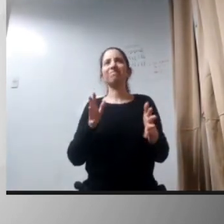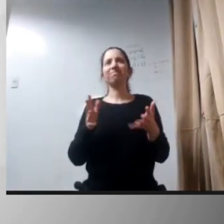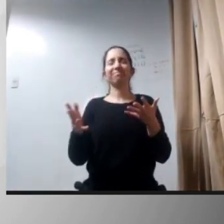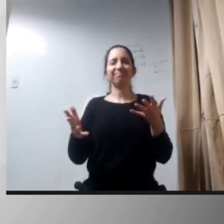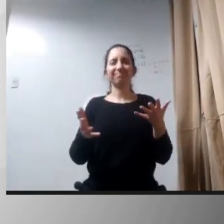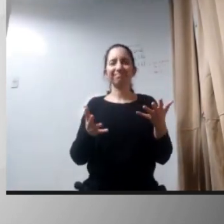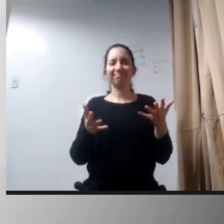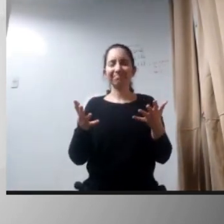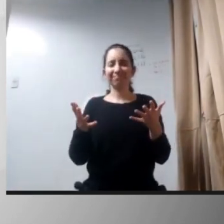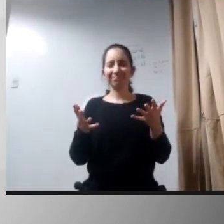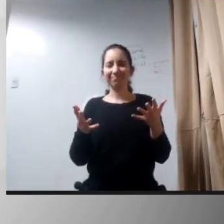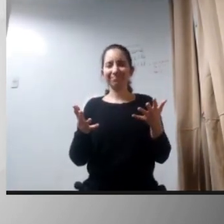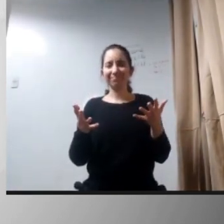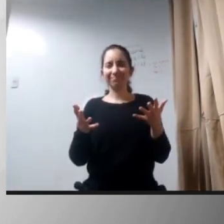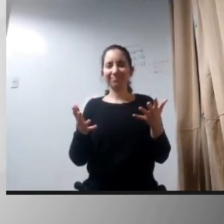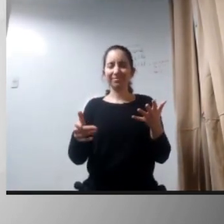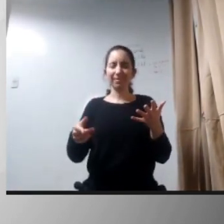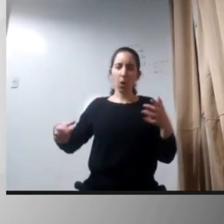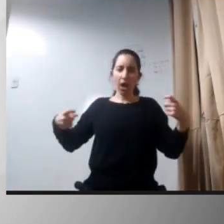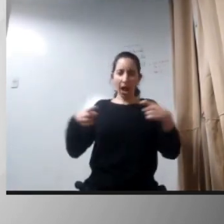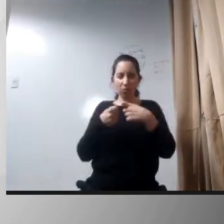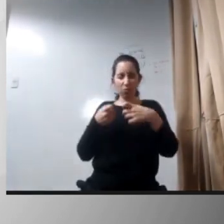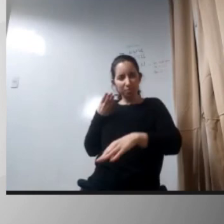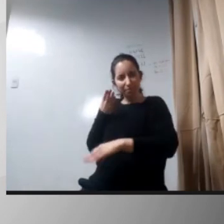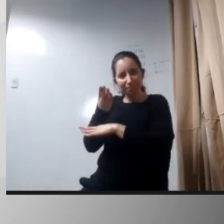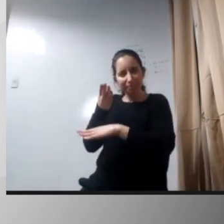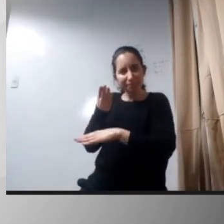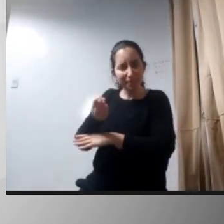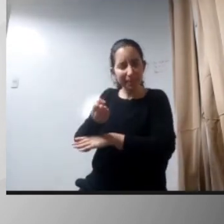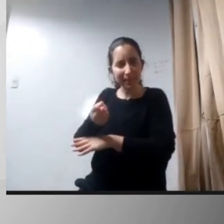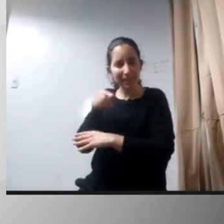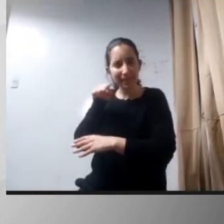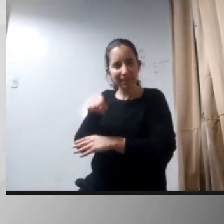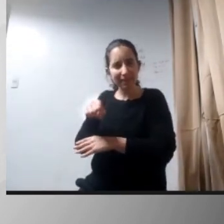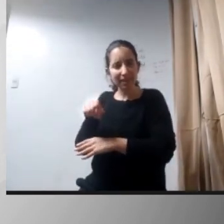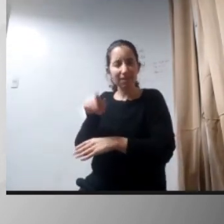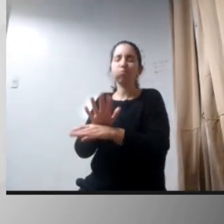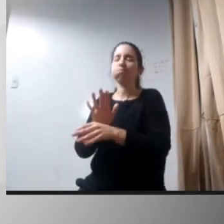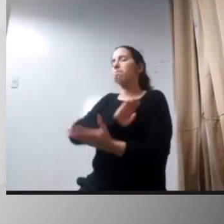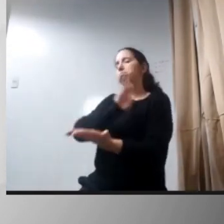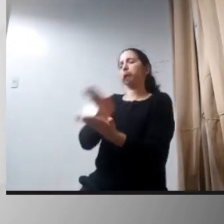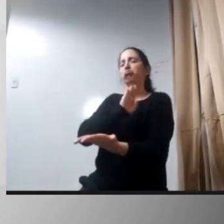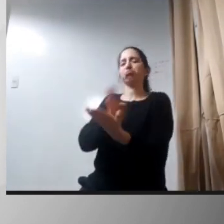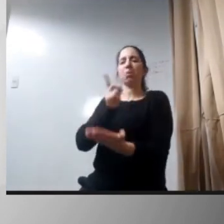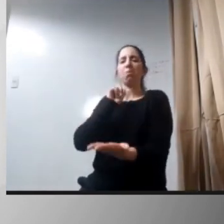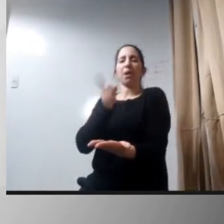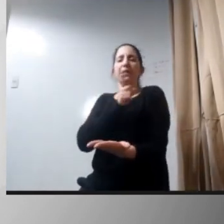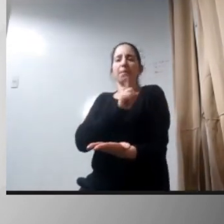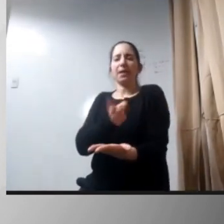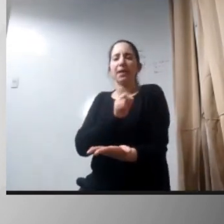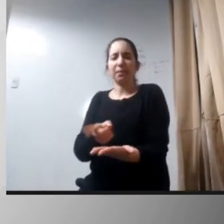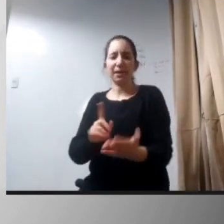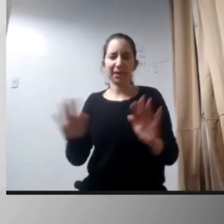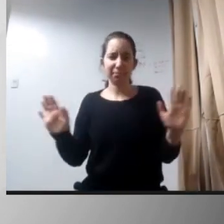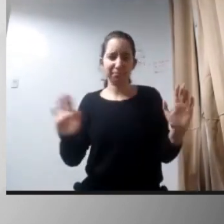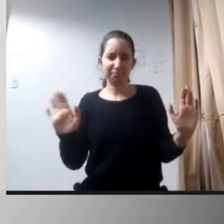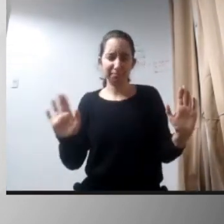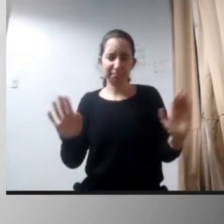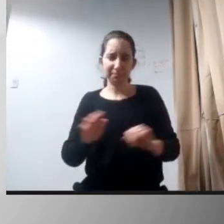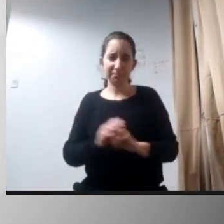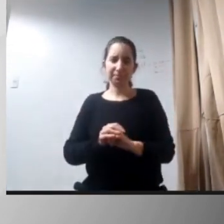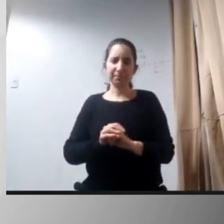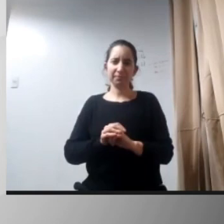pronto nuestra demanda sea una cuestión dictatorial y que ignore a la sabiduría de